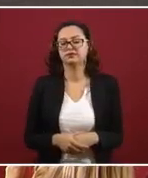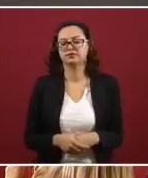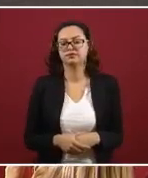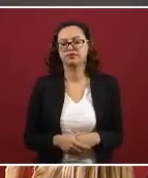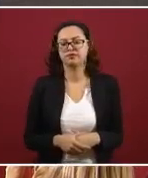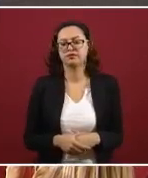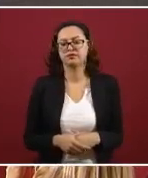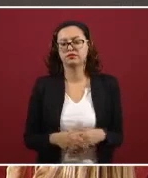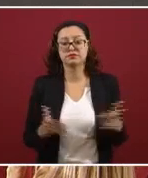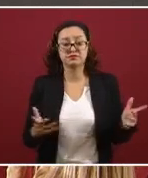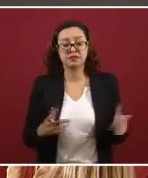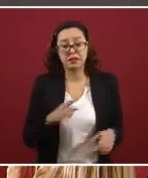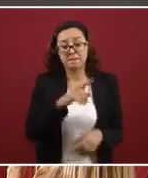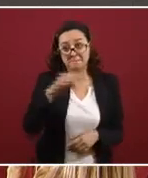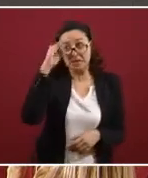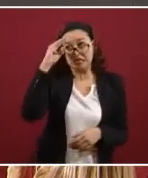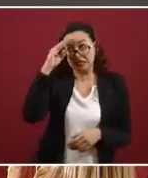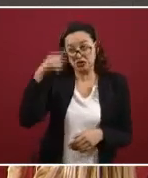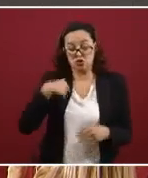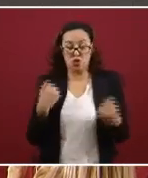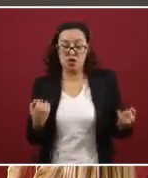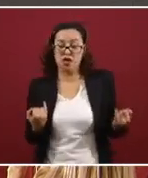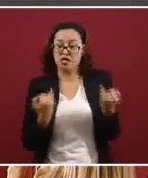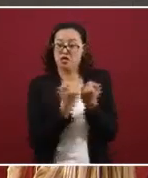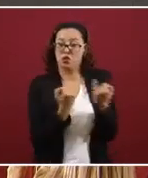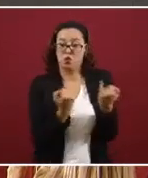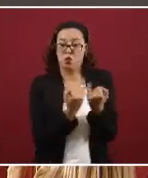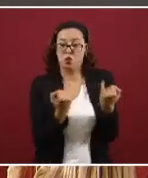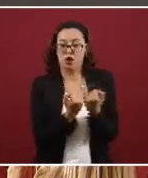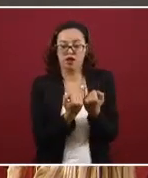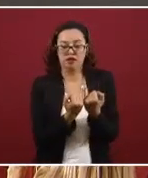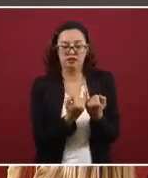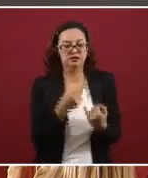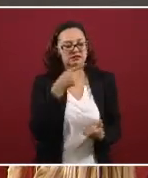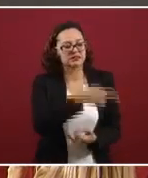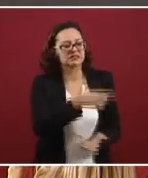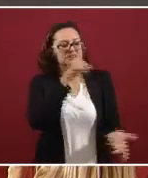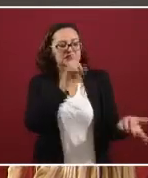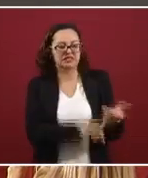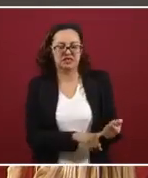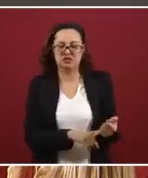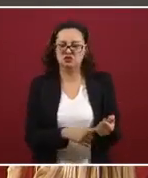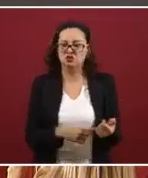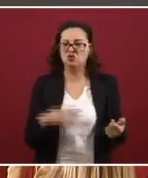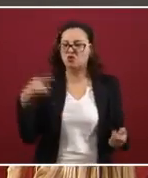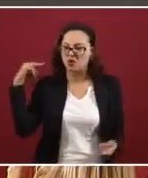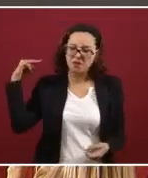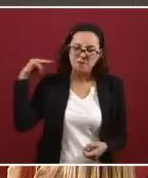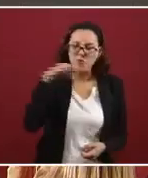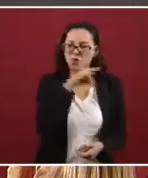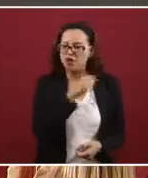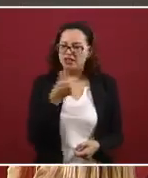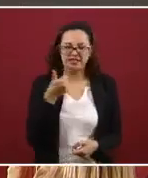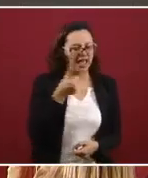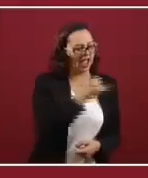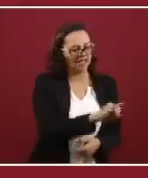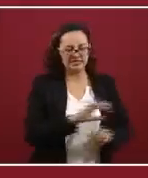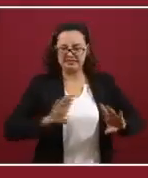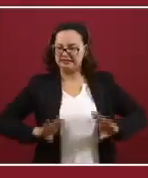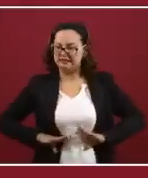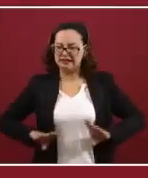que creen que soy como ellos, porque su verdadera doctrina es la hipocresía,